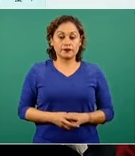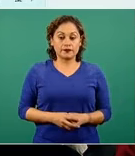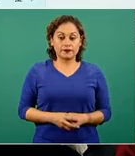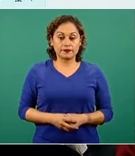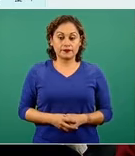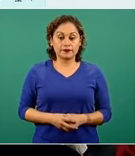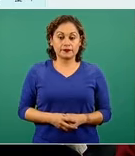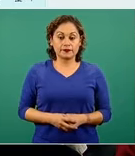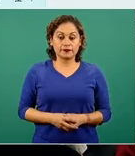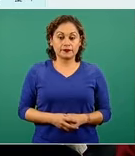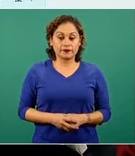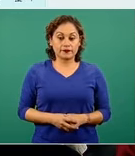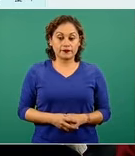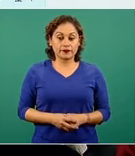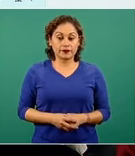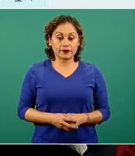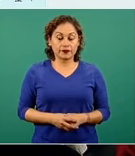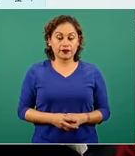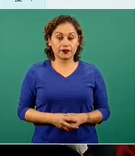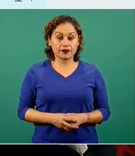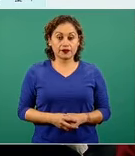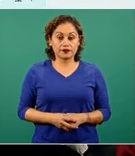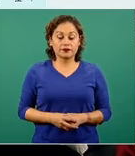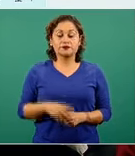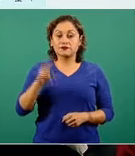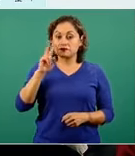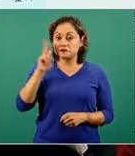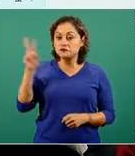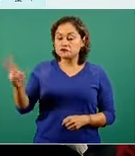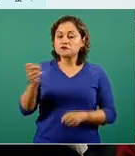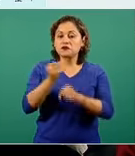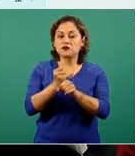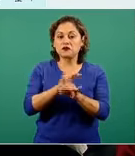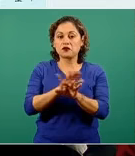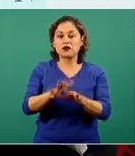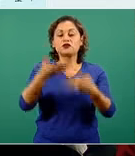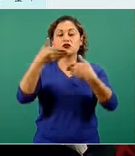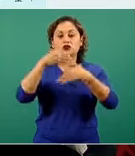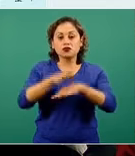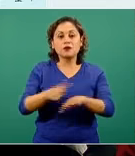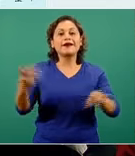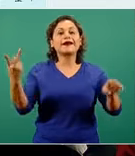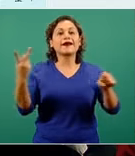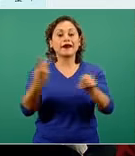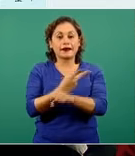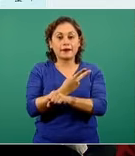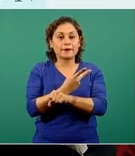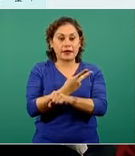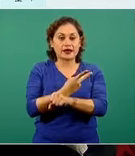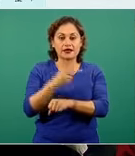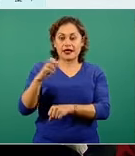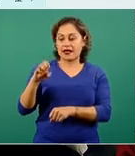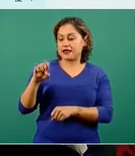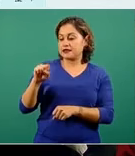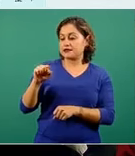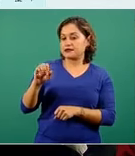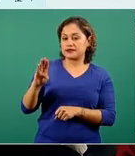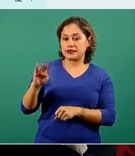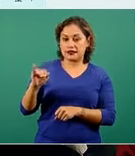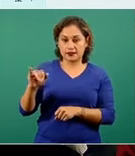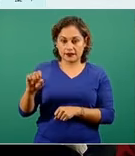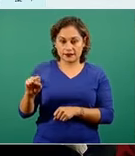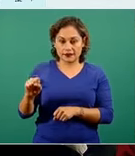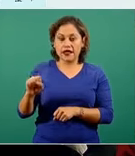actualizar también los eventos supuestamente atribuibles a vacunación e inmunización, denominados como ESAVIS. Para el día de